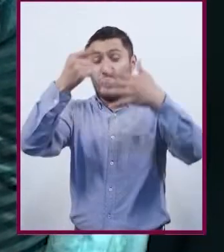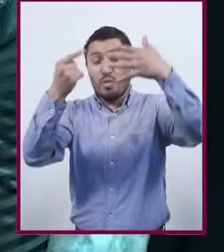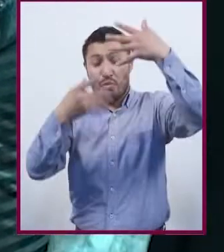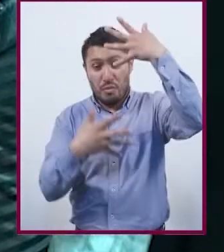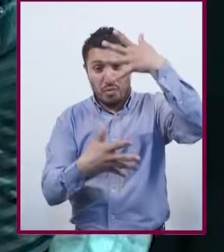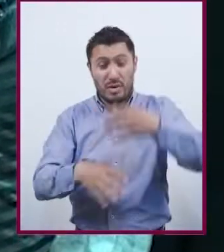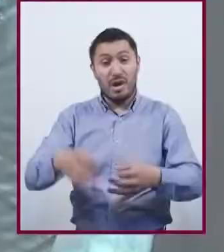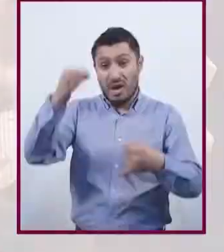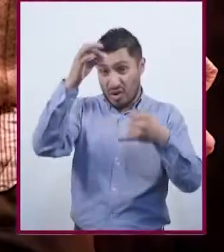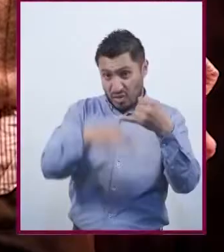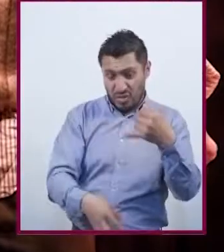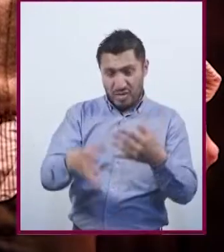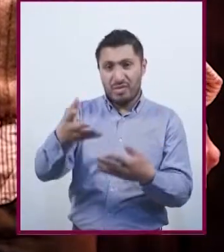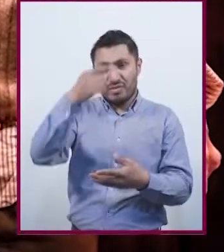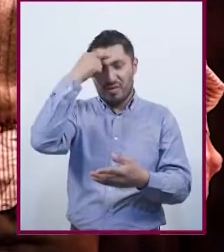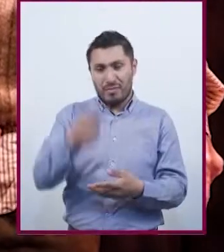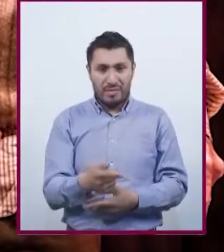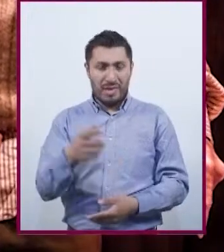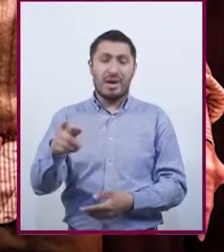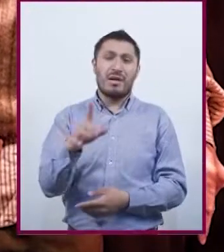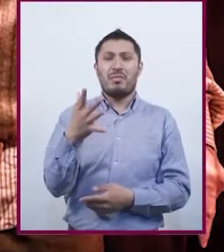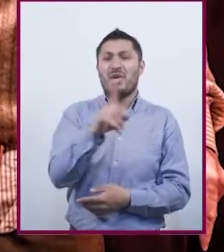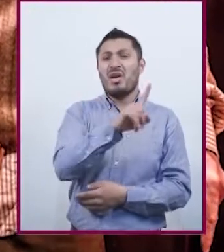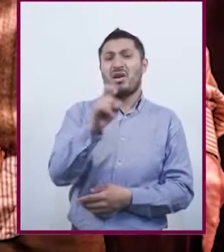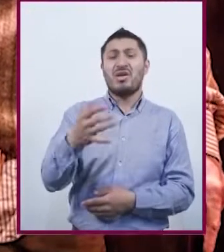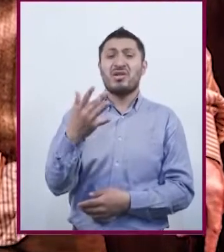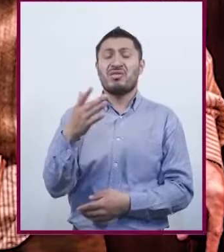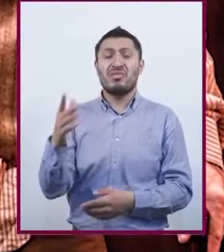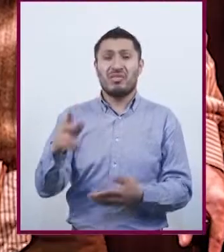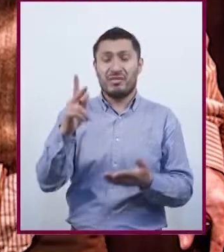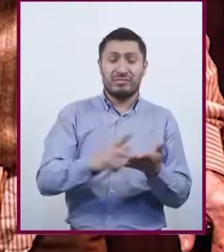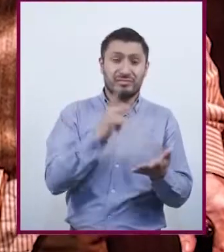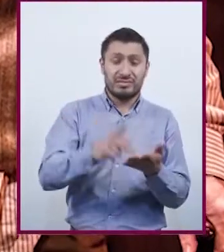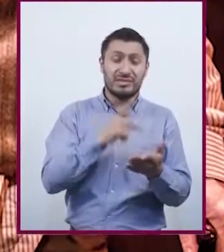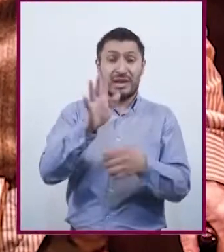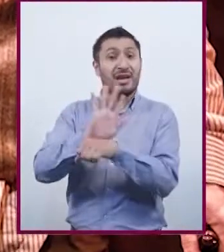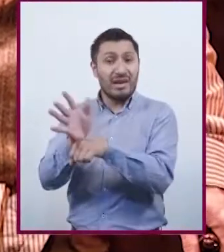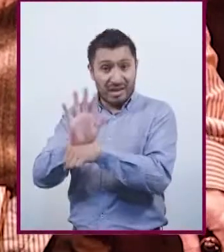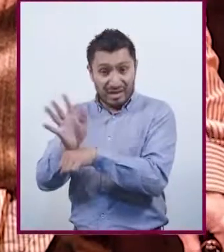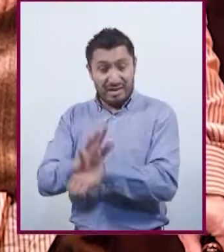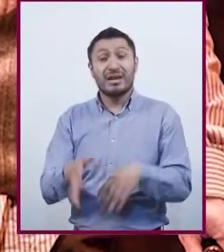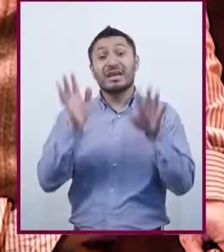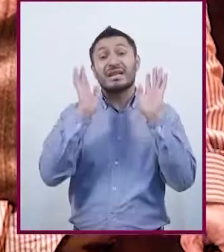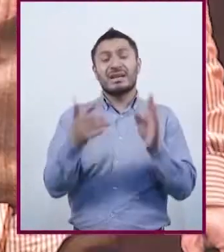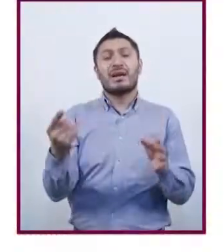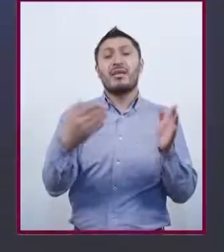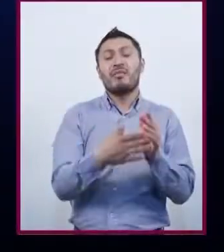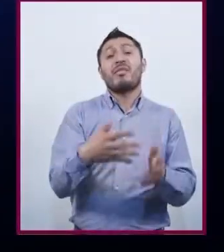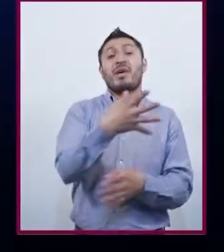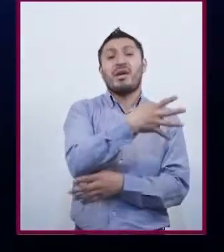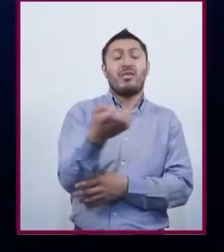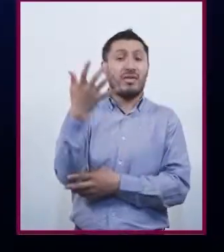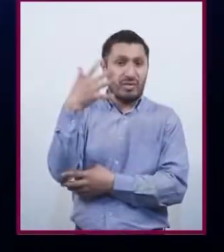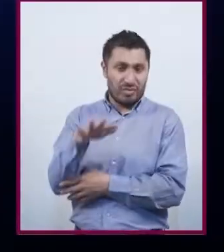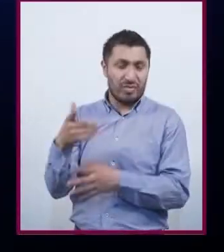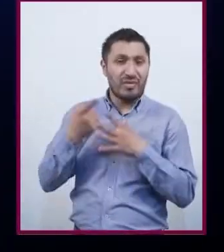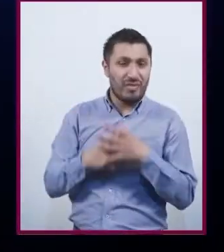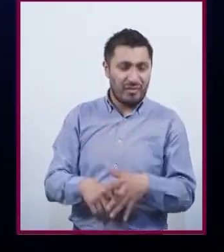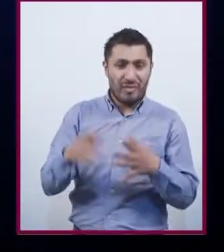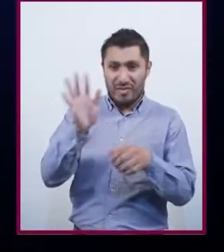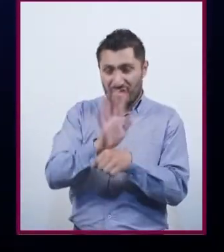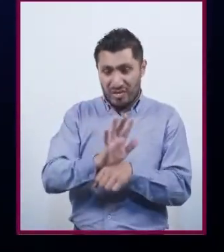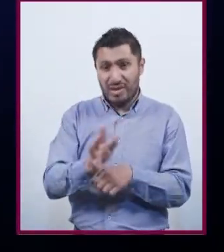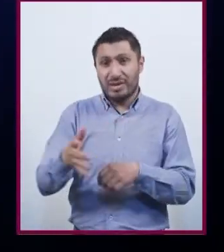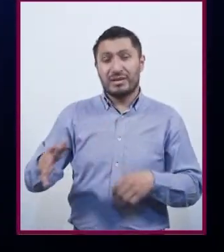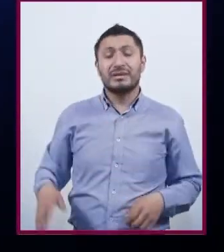decenas de idiomas y finalmente ha sido adaptada a unas 150 versiones cinematográficas desde